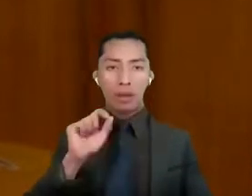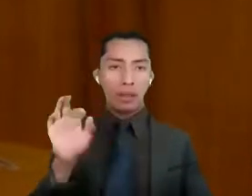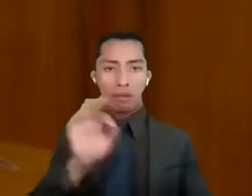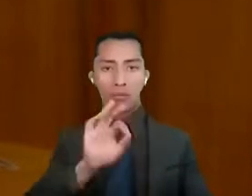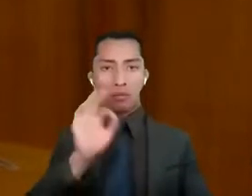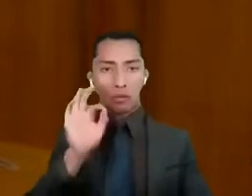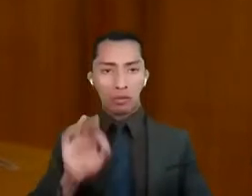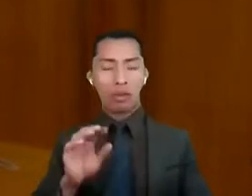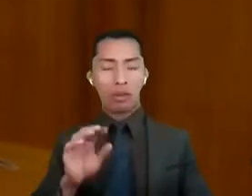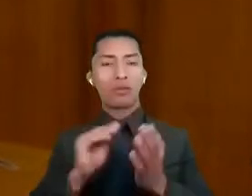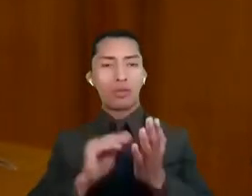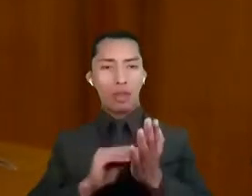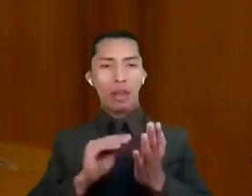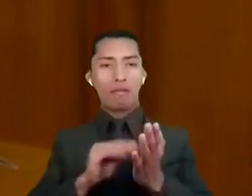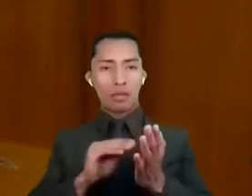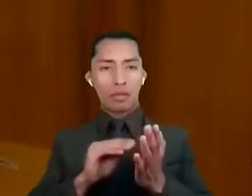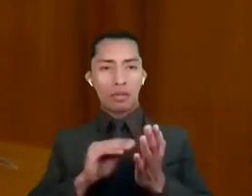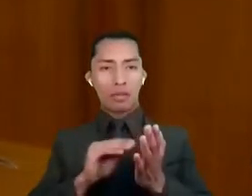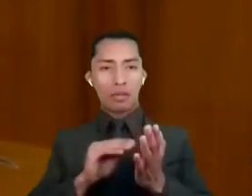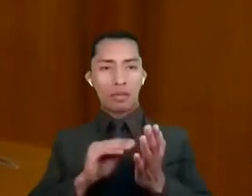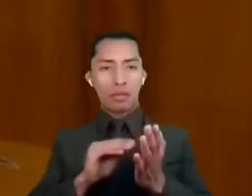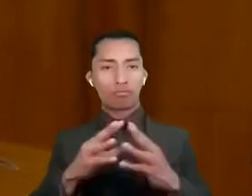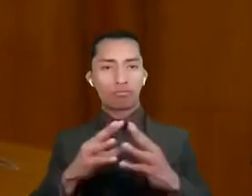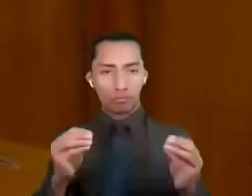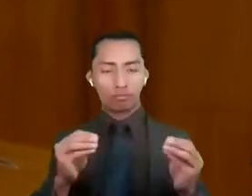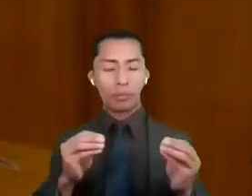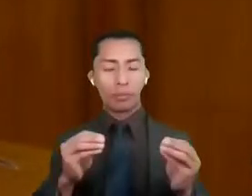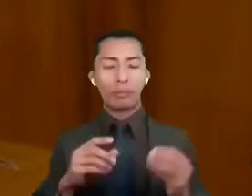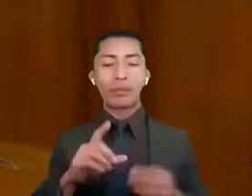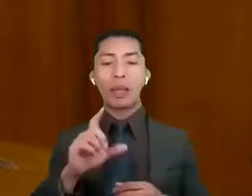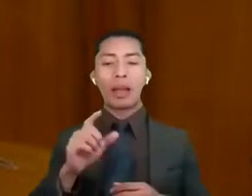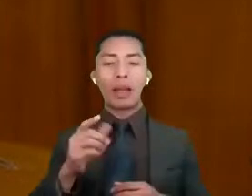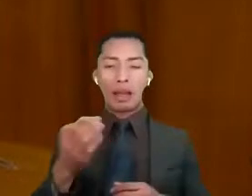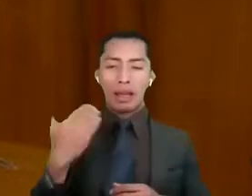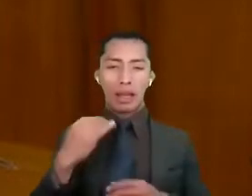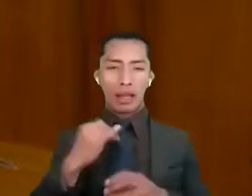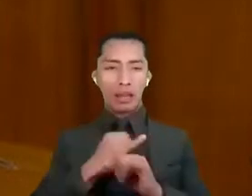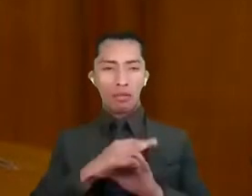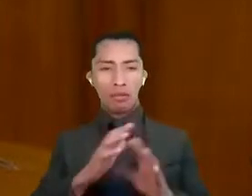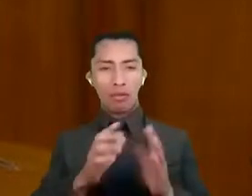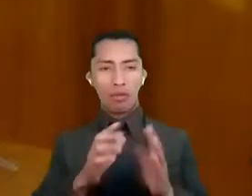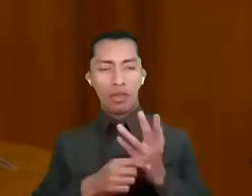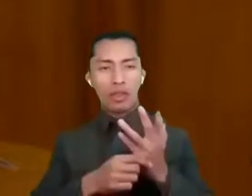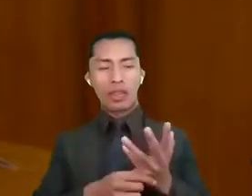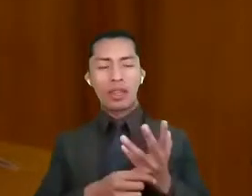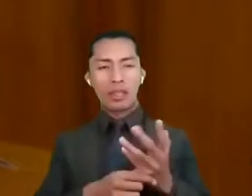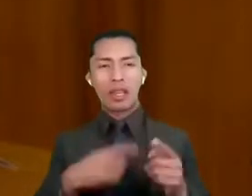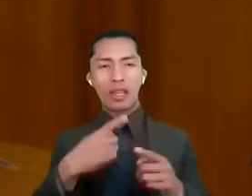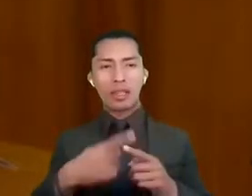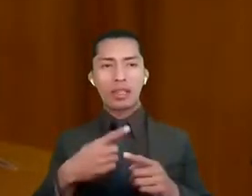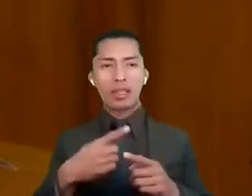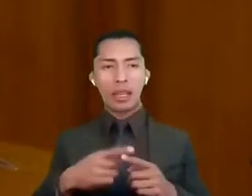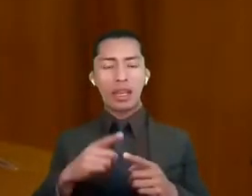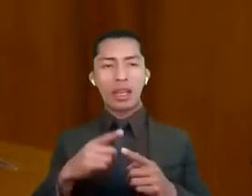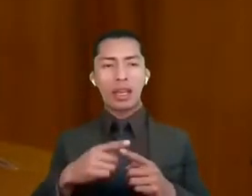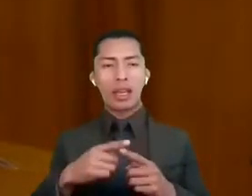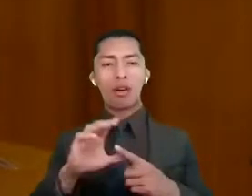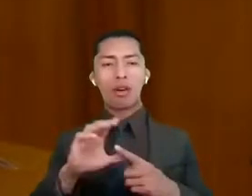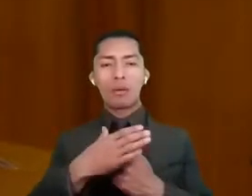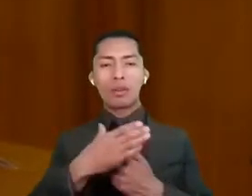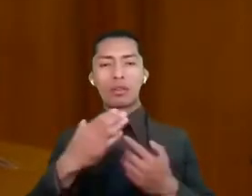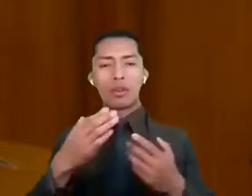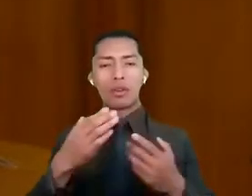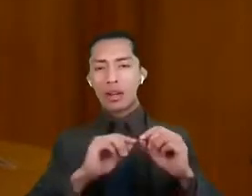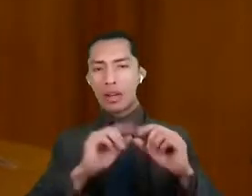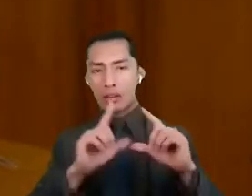desaparecido. De acuerdo con las últimas cifras presentadas por la Comisión Nacional de Búsqueda, el